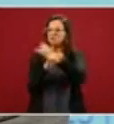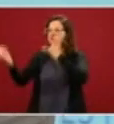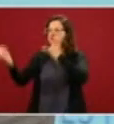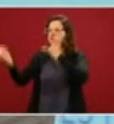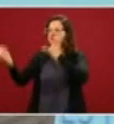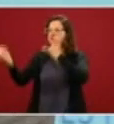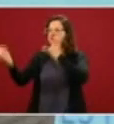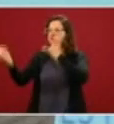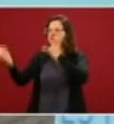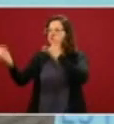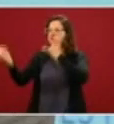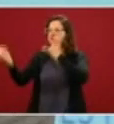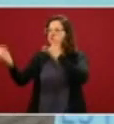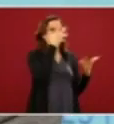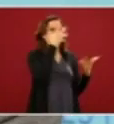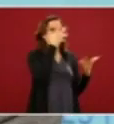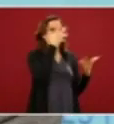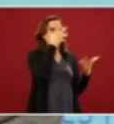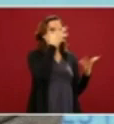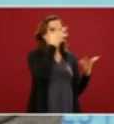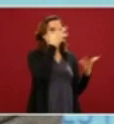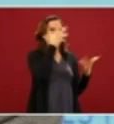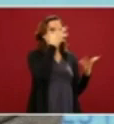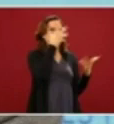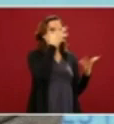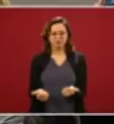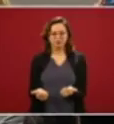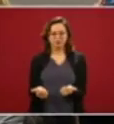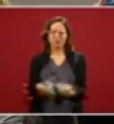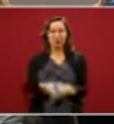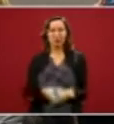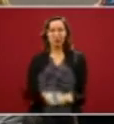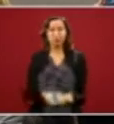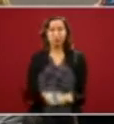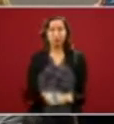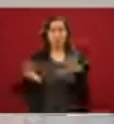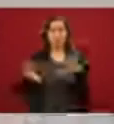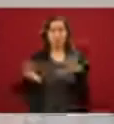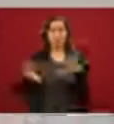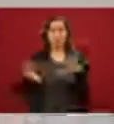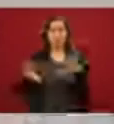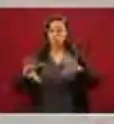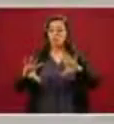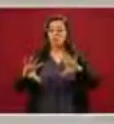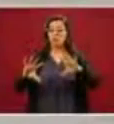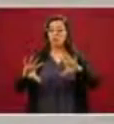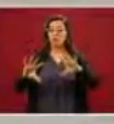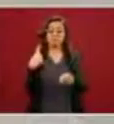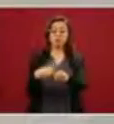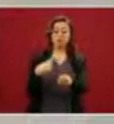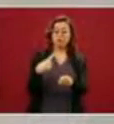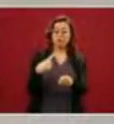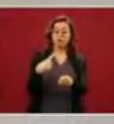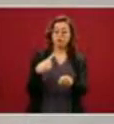En el mundo entero, las epidemias, como cualquier fenómeno masivo, colectivo,